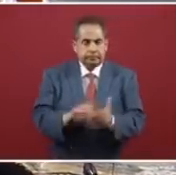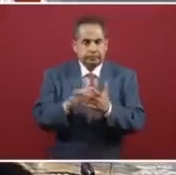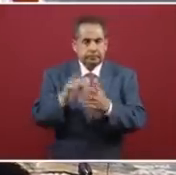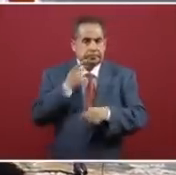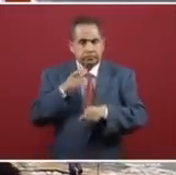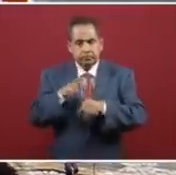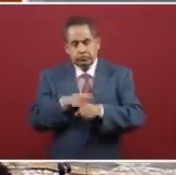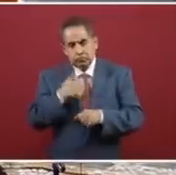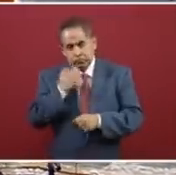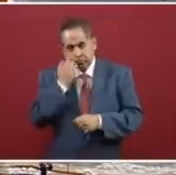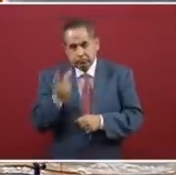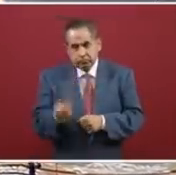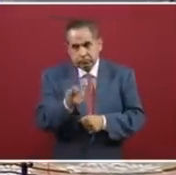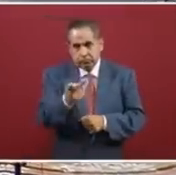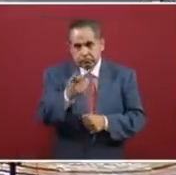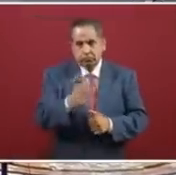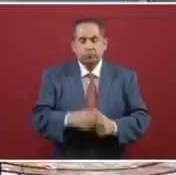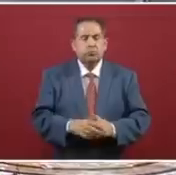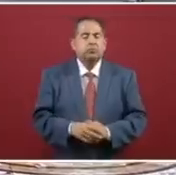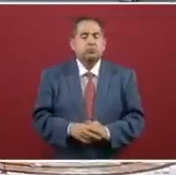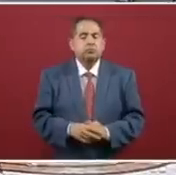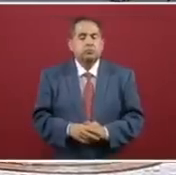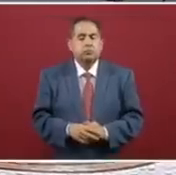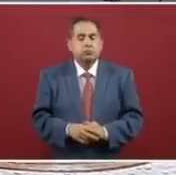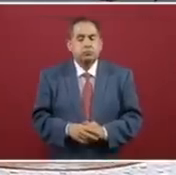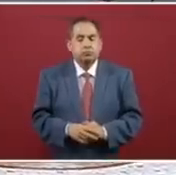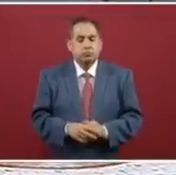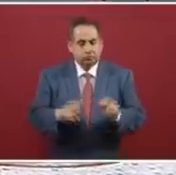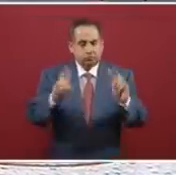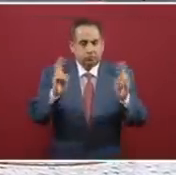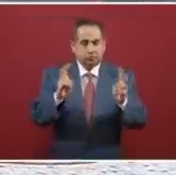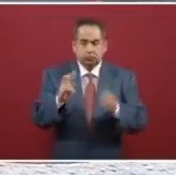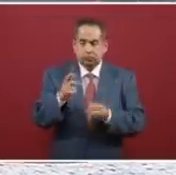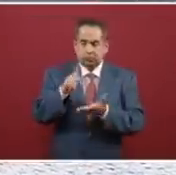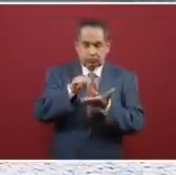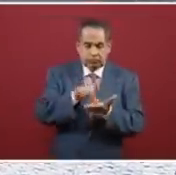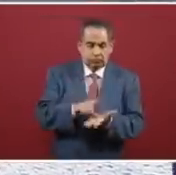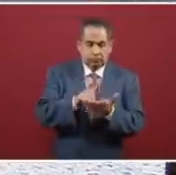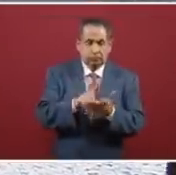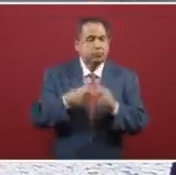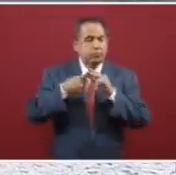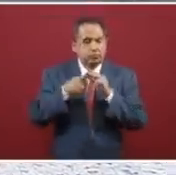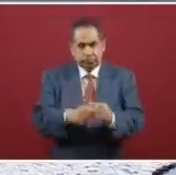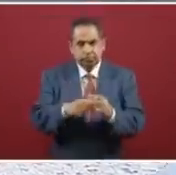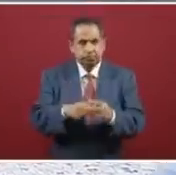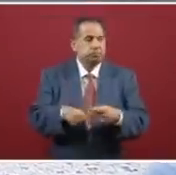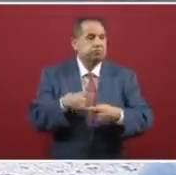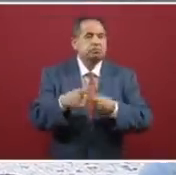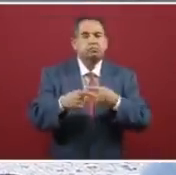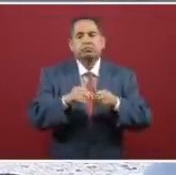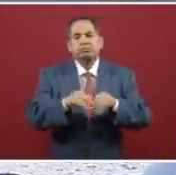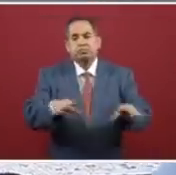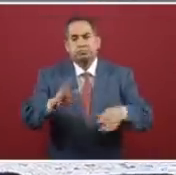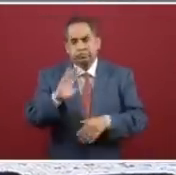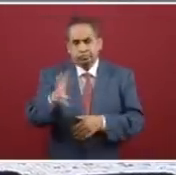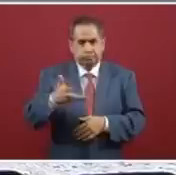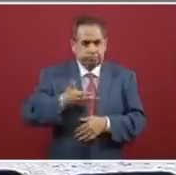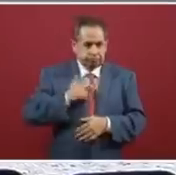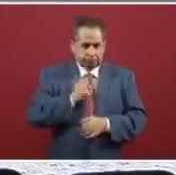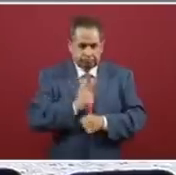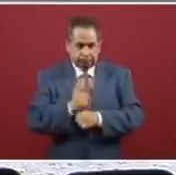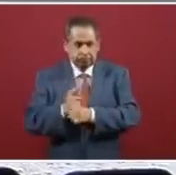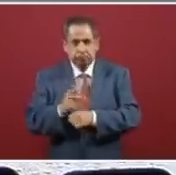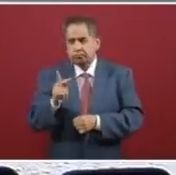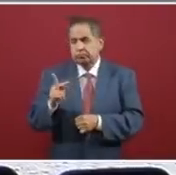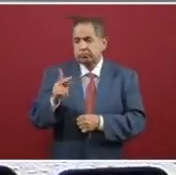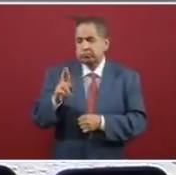la pregunta en el tema d van a empezar a sortear si ya tiene hasta el momento la